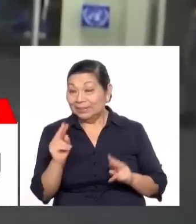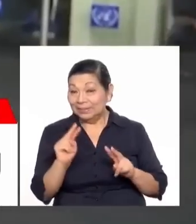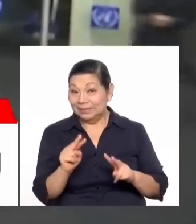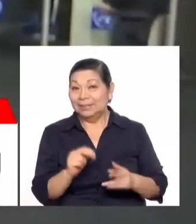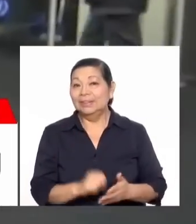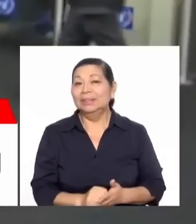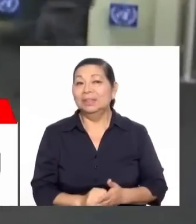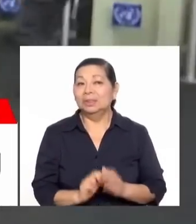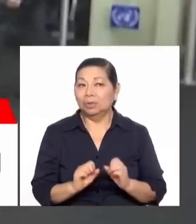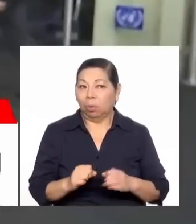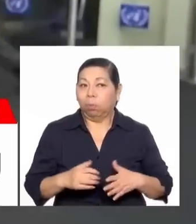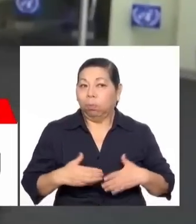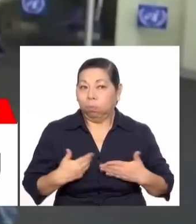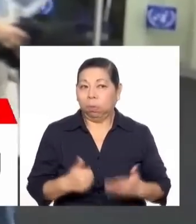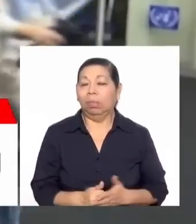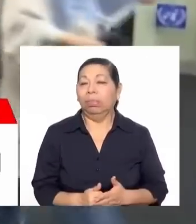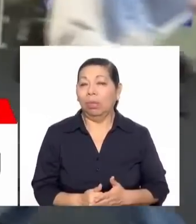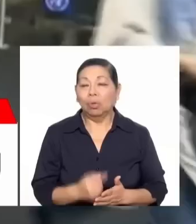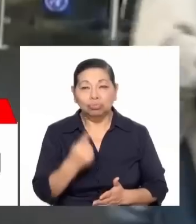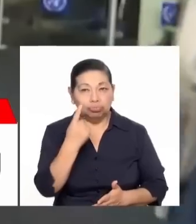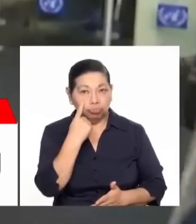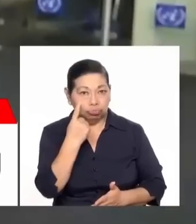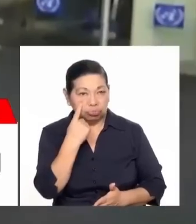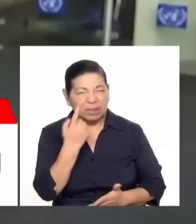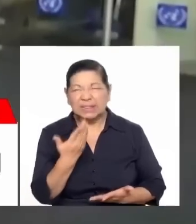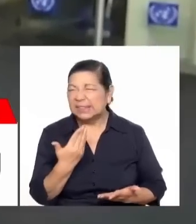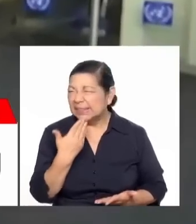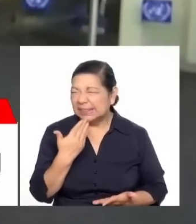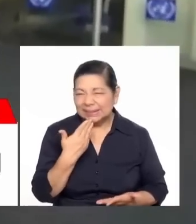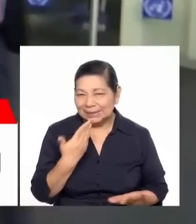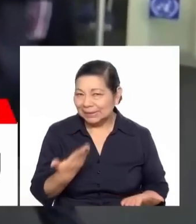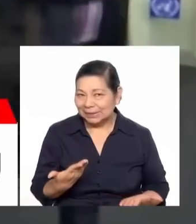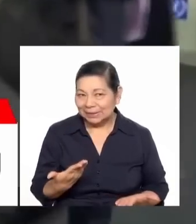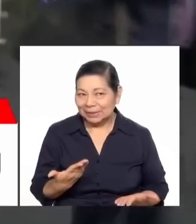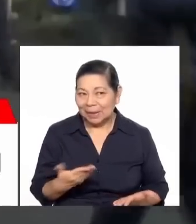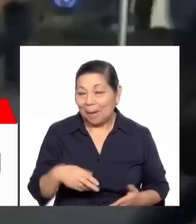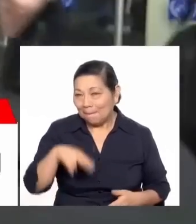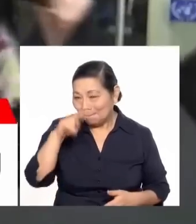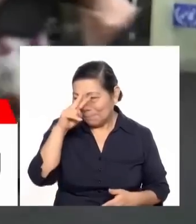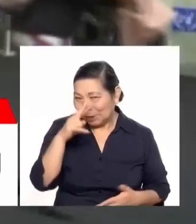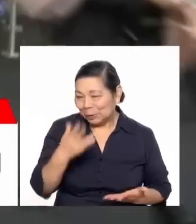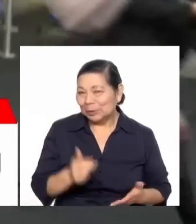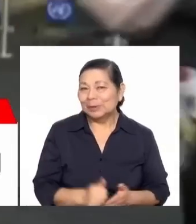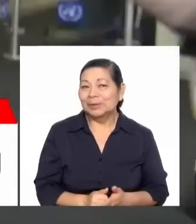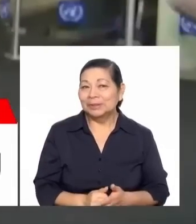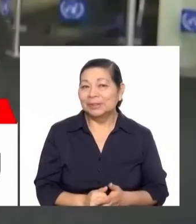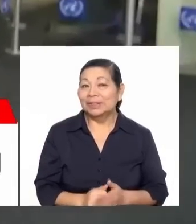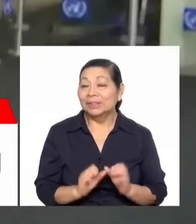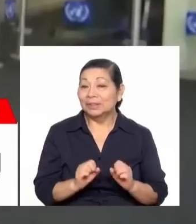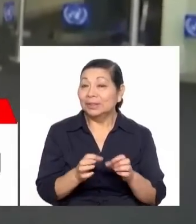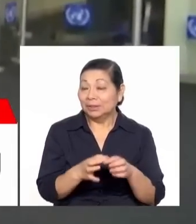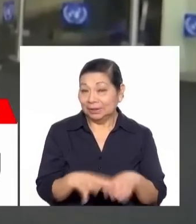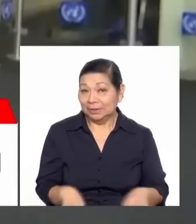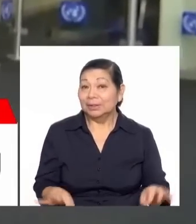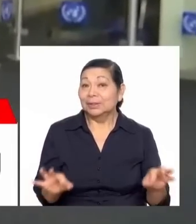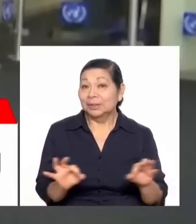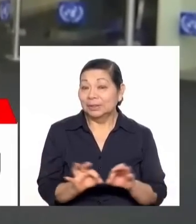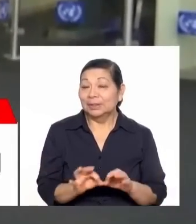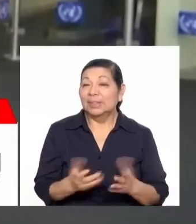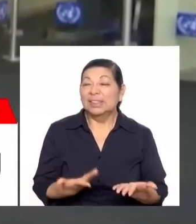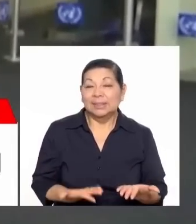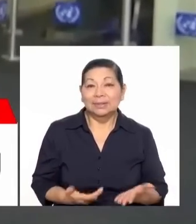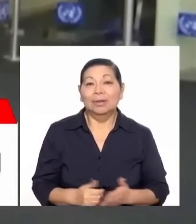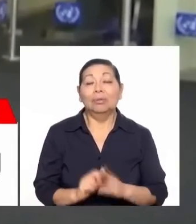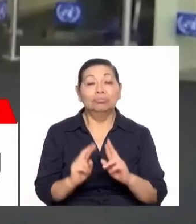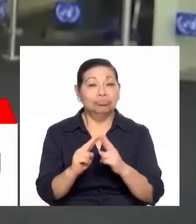observando, puedan conocer un poco más de nuestro país. Por eso la importancia, sobre todo,